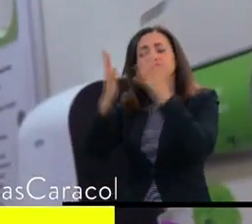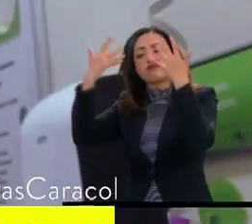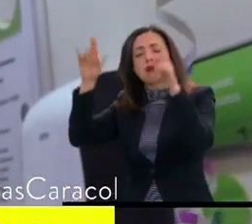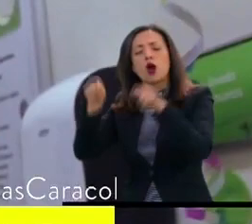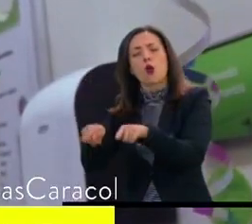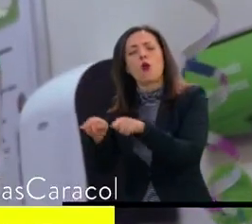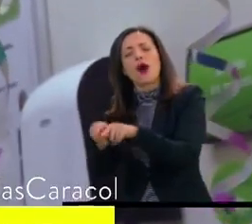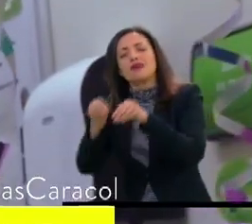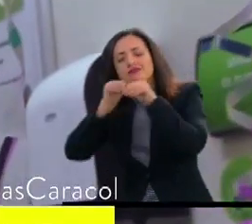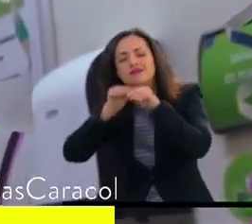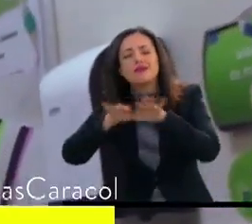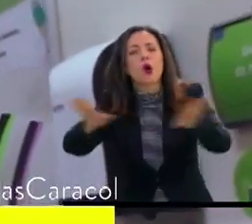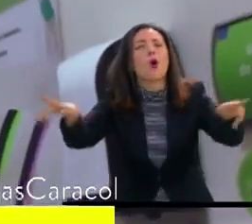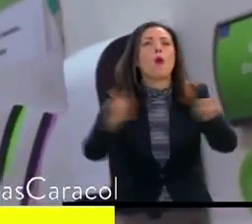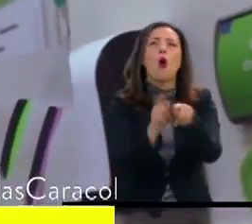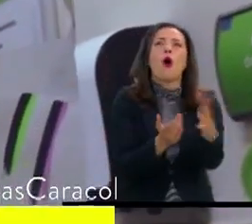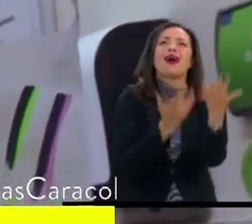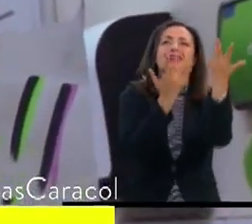un mensaje de esperanza